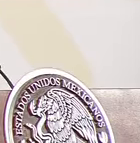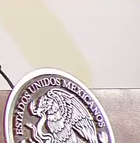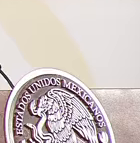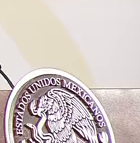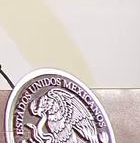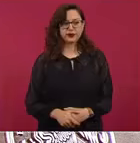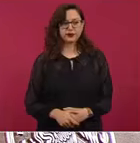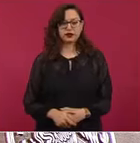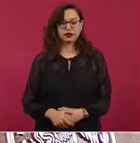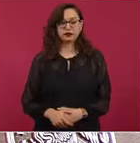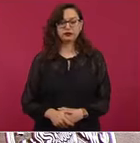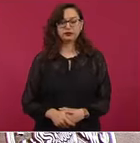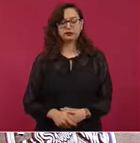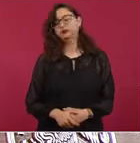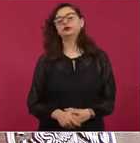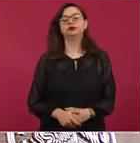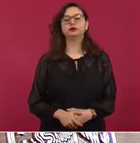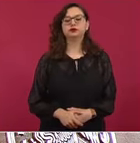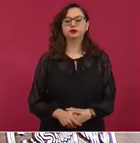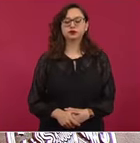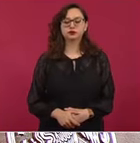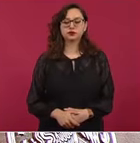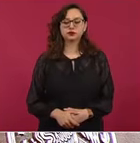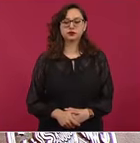Pero es mundial.